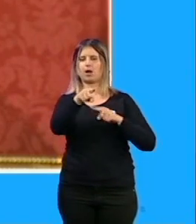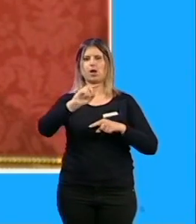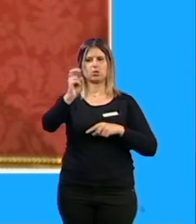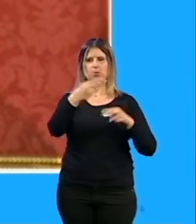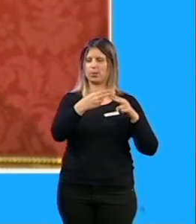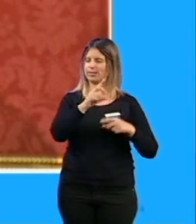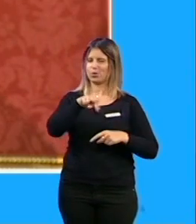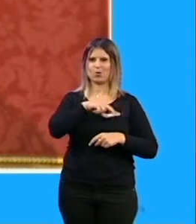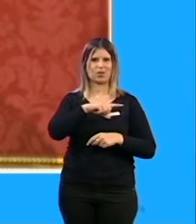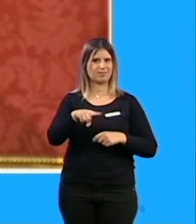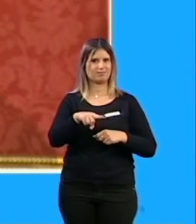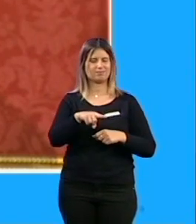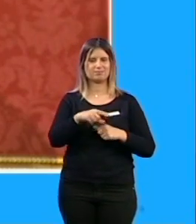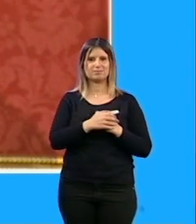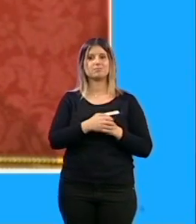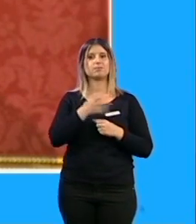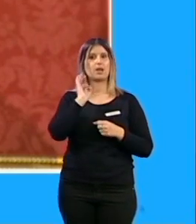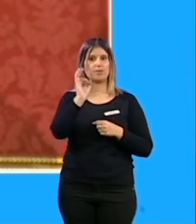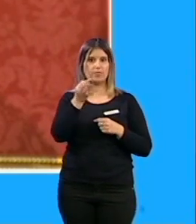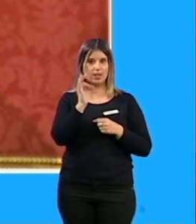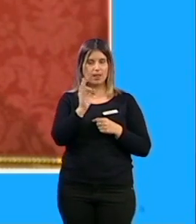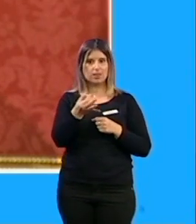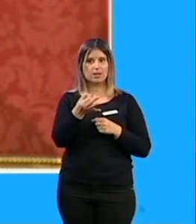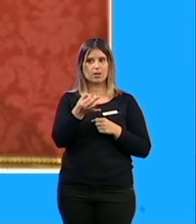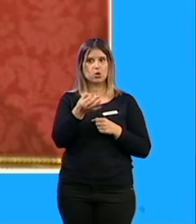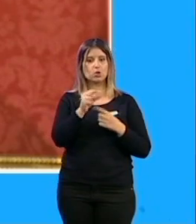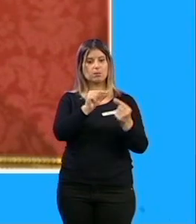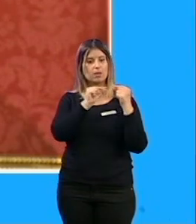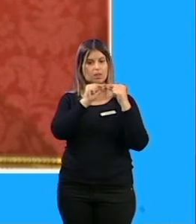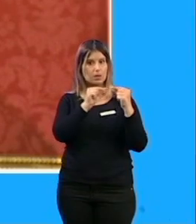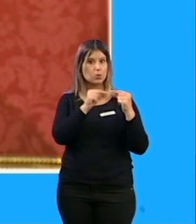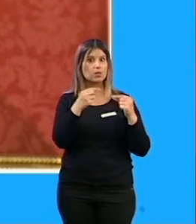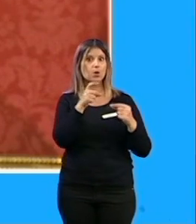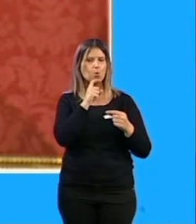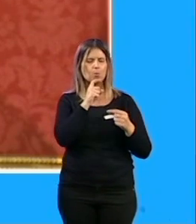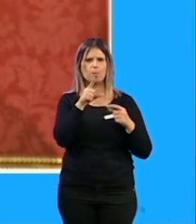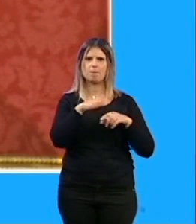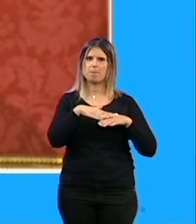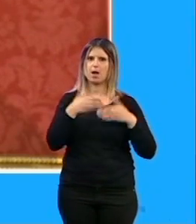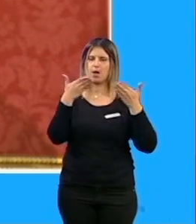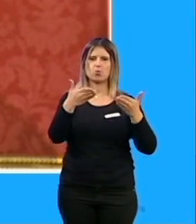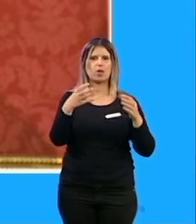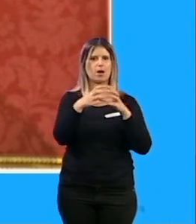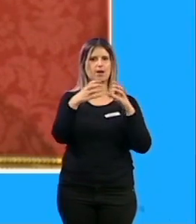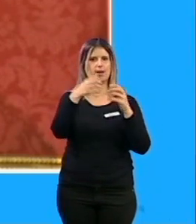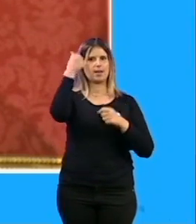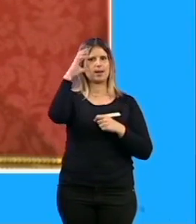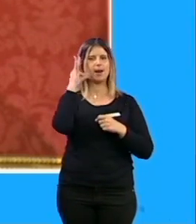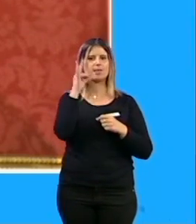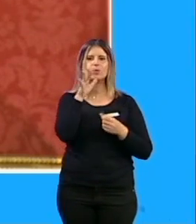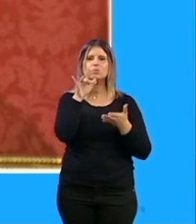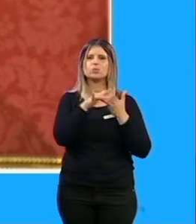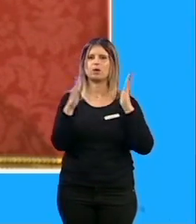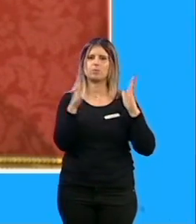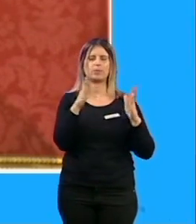otras formaciones. La verdadera disputa debe estar en ayudar a los granadinos ante estos momentos tan